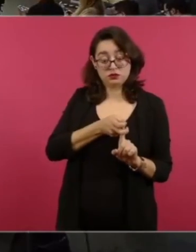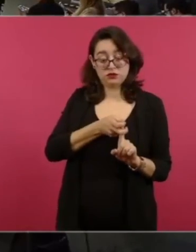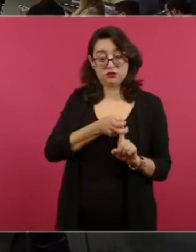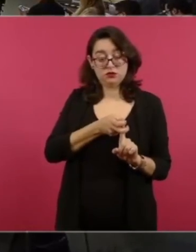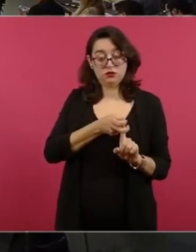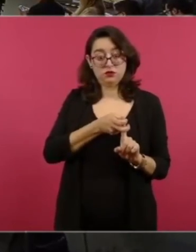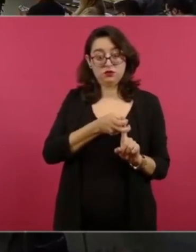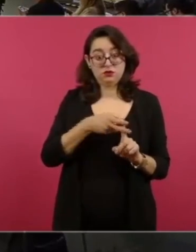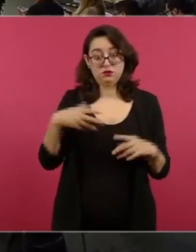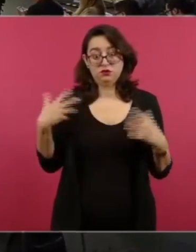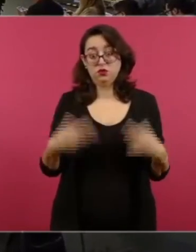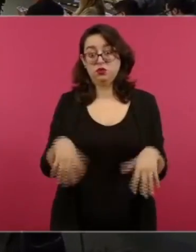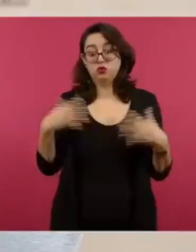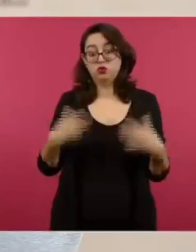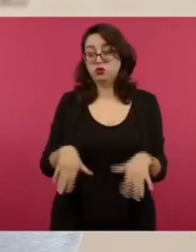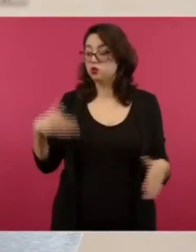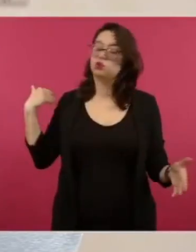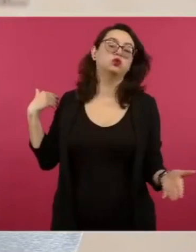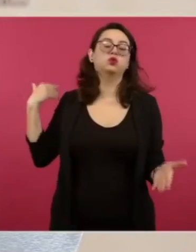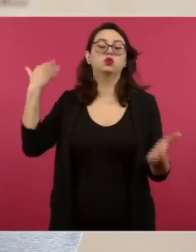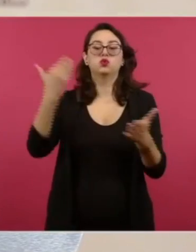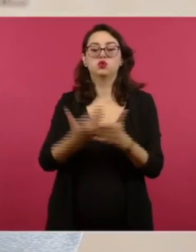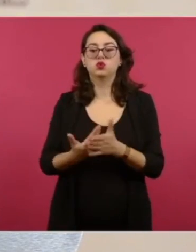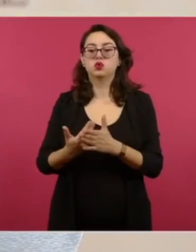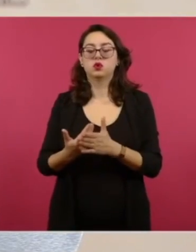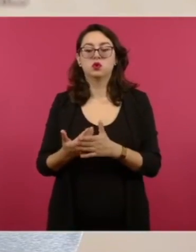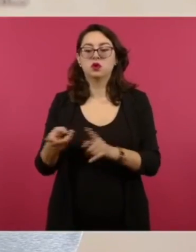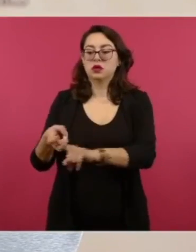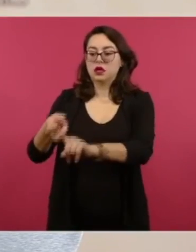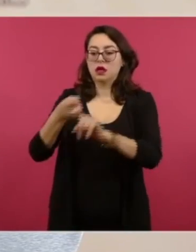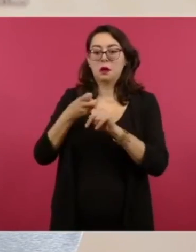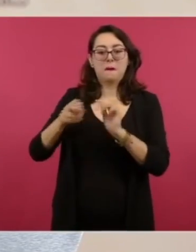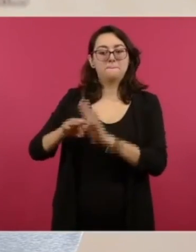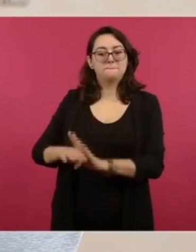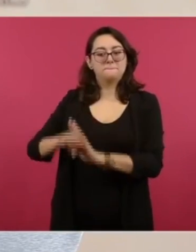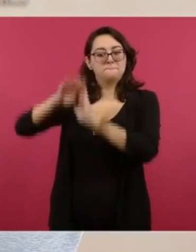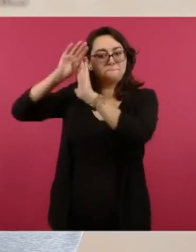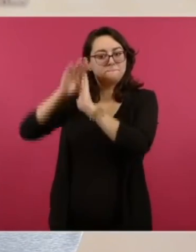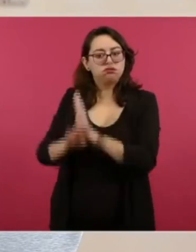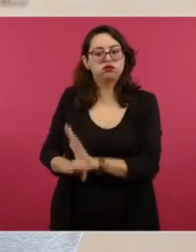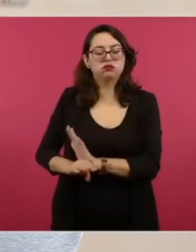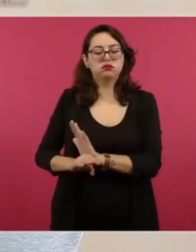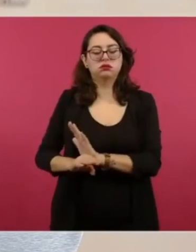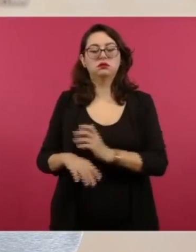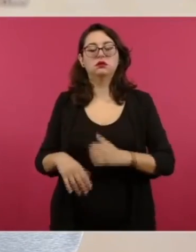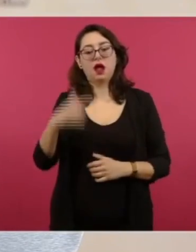cómo ha disminuido el número de secuestros. A ver,